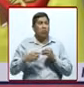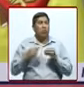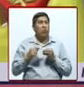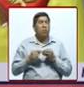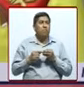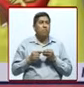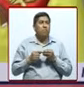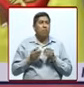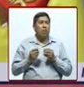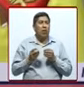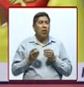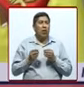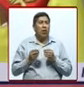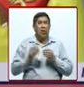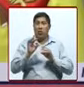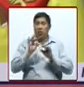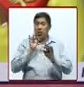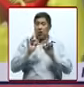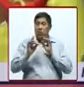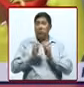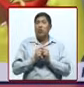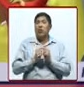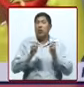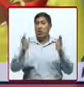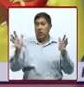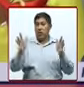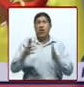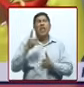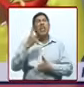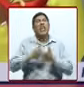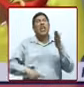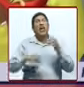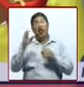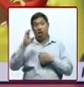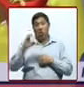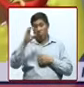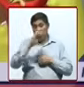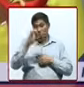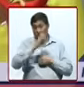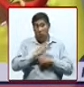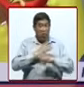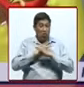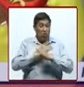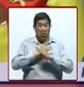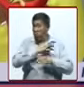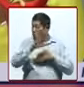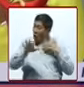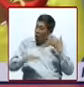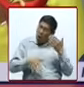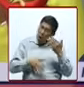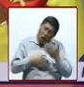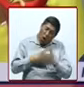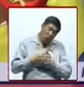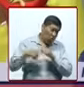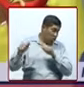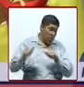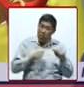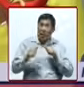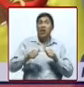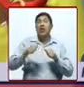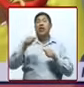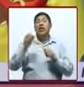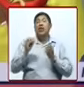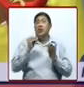a las elecciones generales. Lo que él buscaba hacer, condicionando a todo el resto de actores, era que